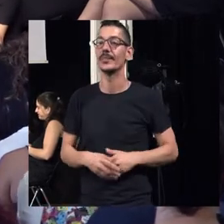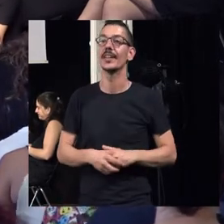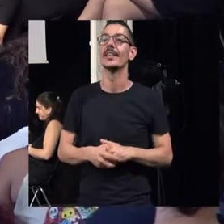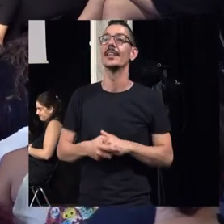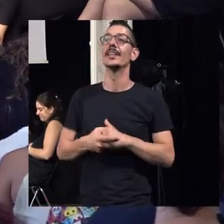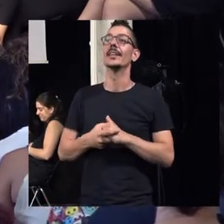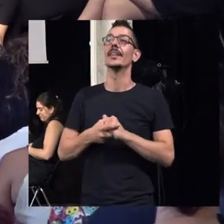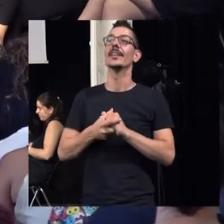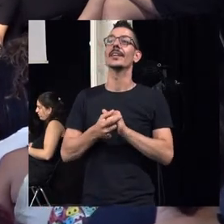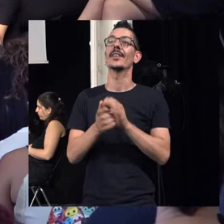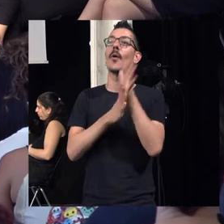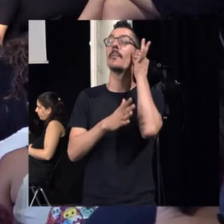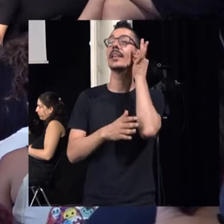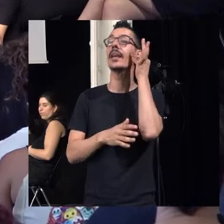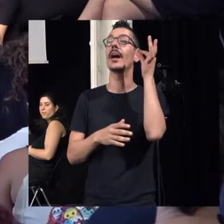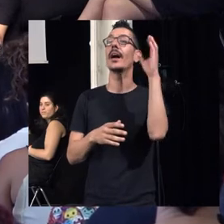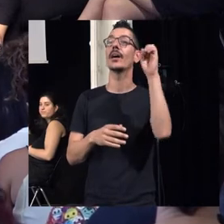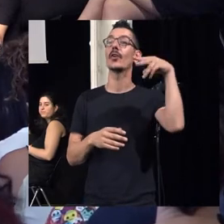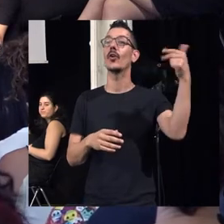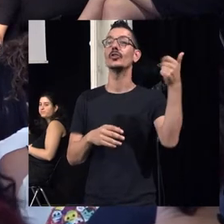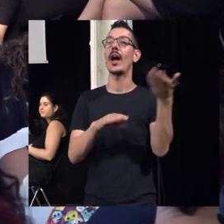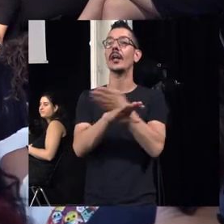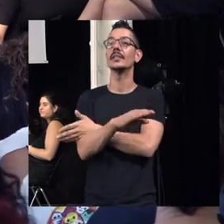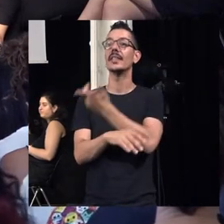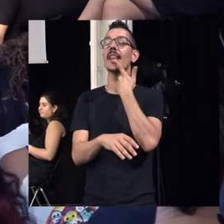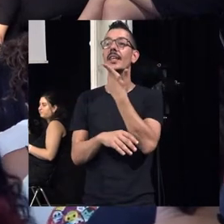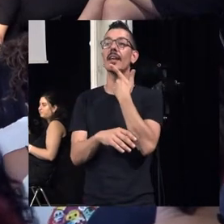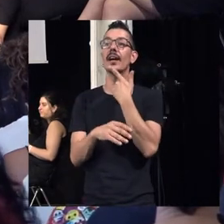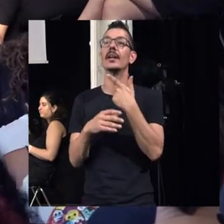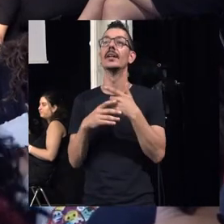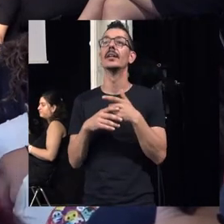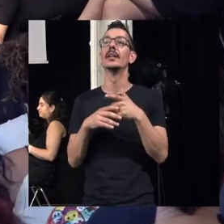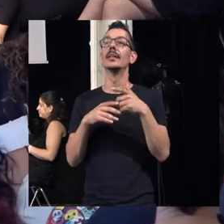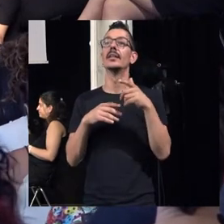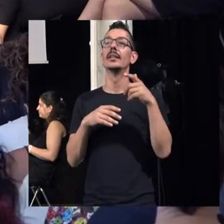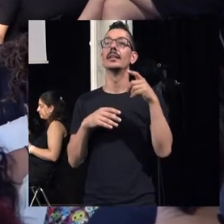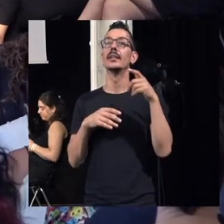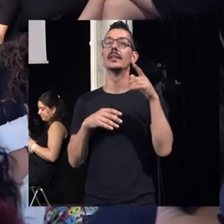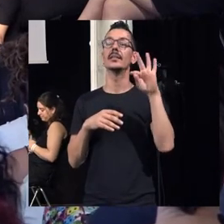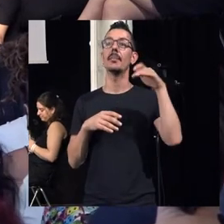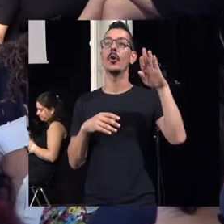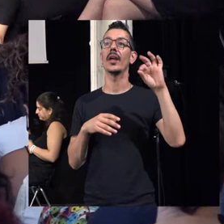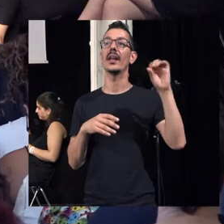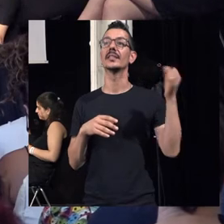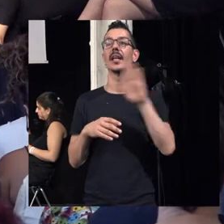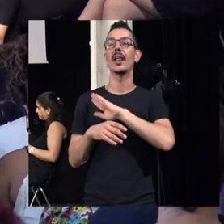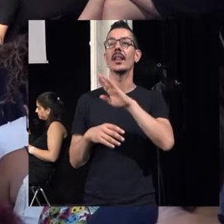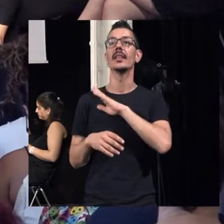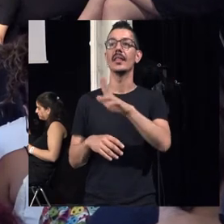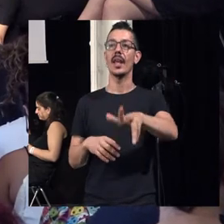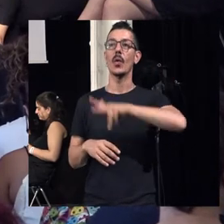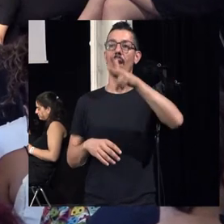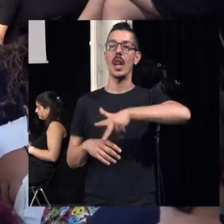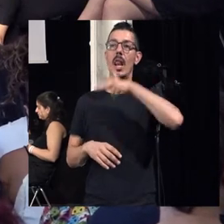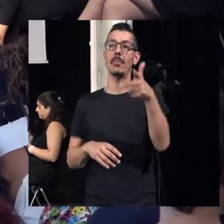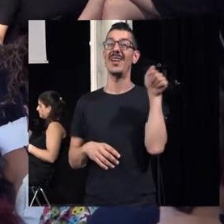mi compañera Concha también mencionó hace rato lo de las temporeras de Huelva. Hubo